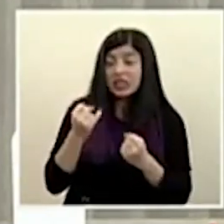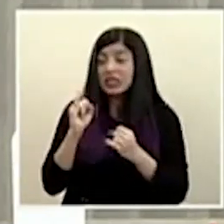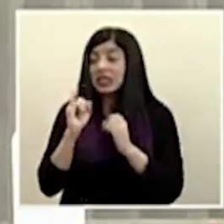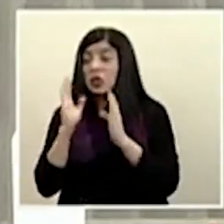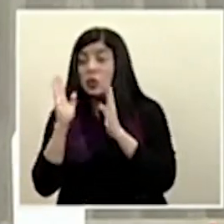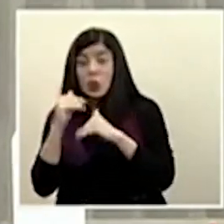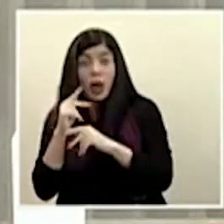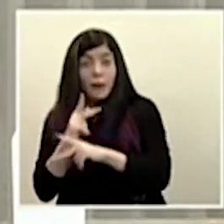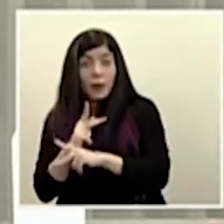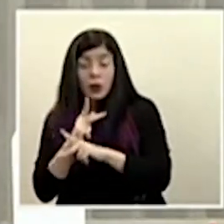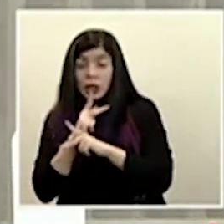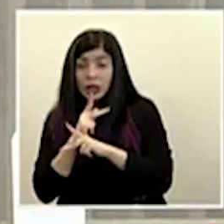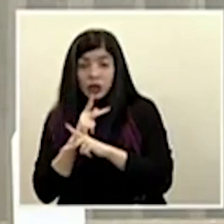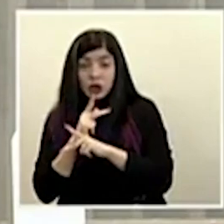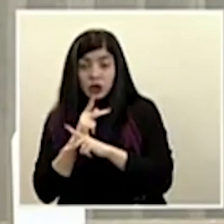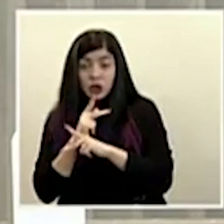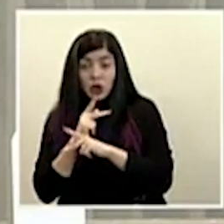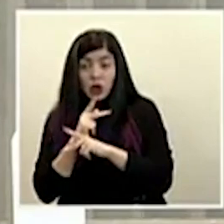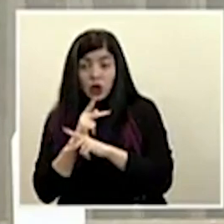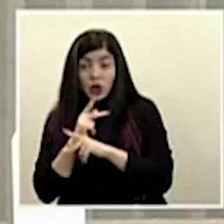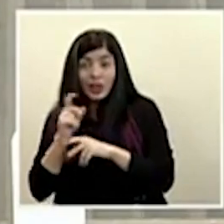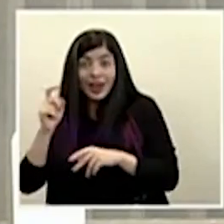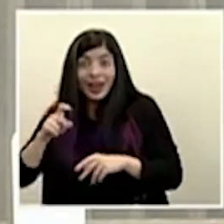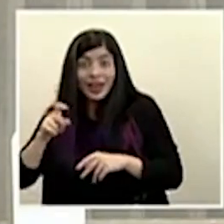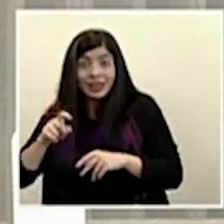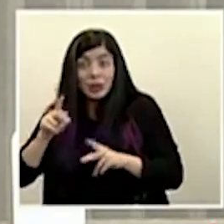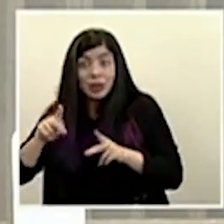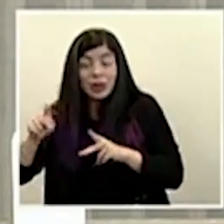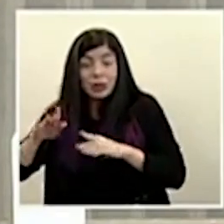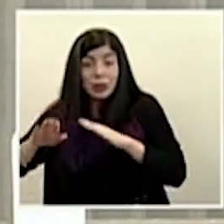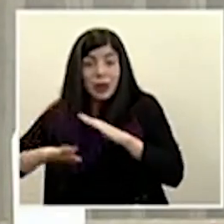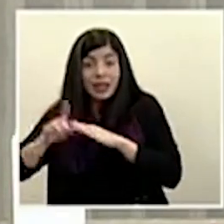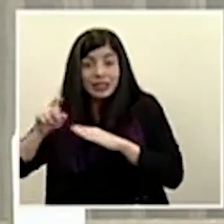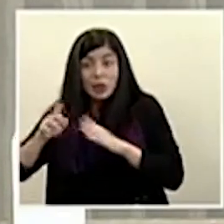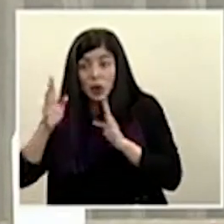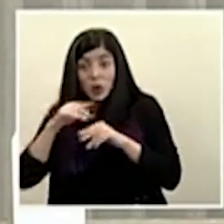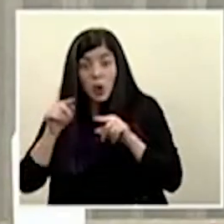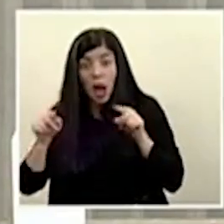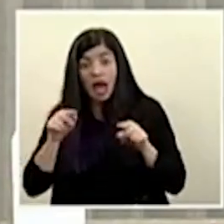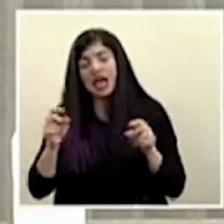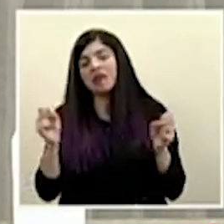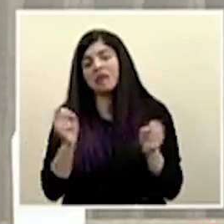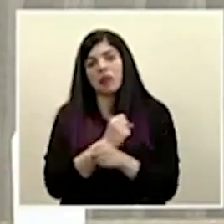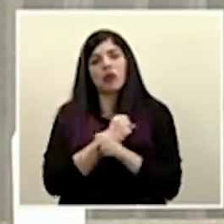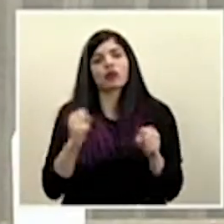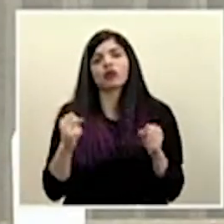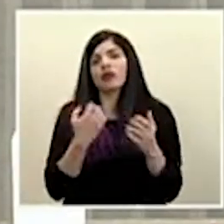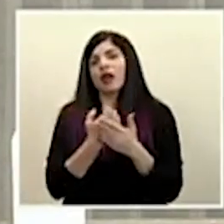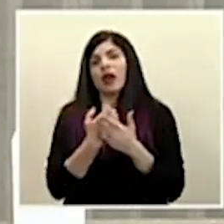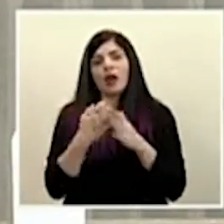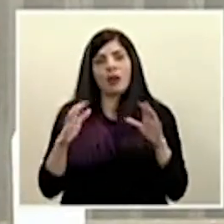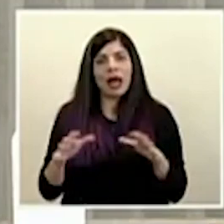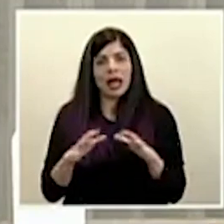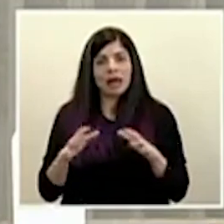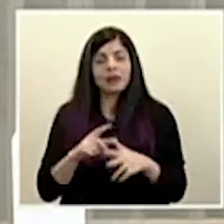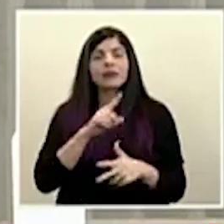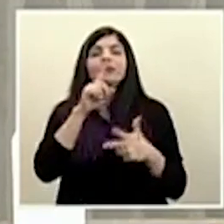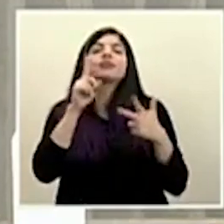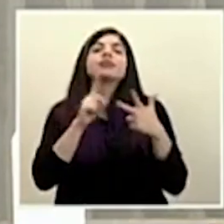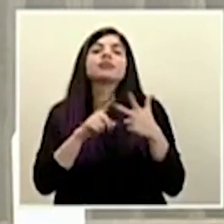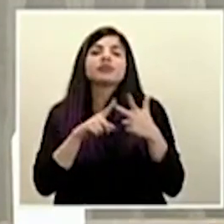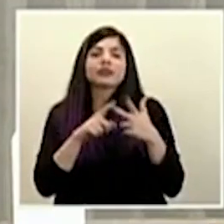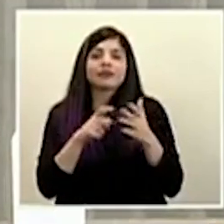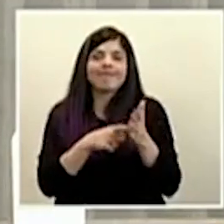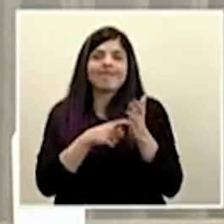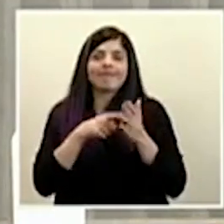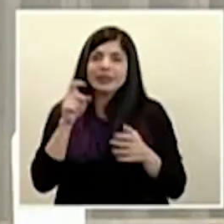en materia de las necesidades básicas de las personas, no es posible una reactivación. Tercera precondición,